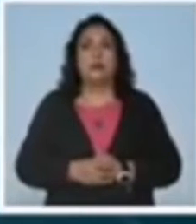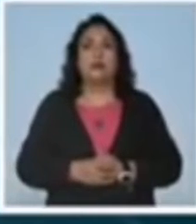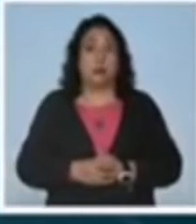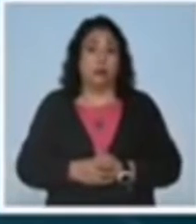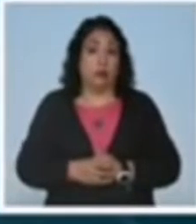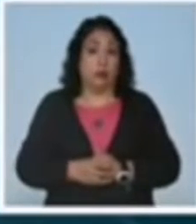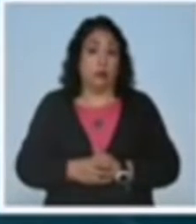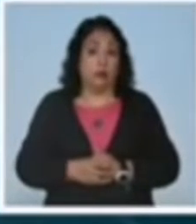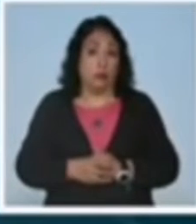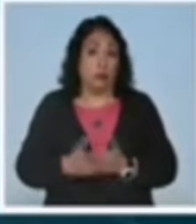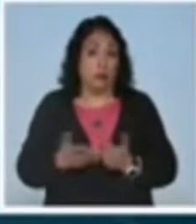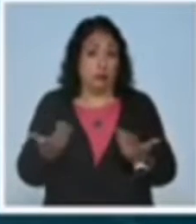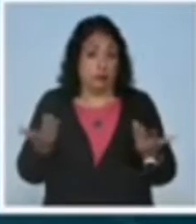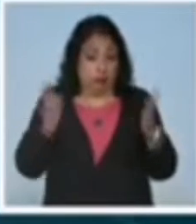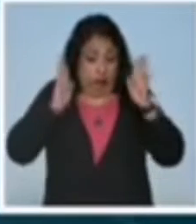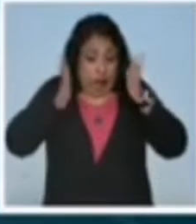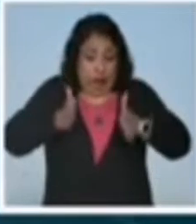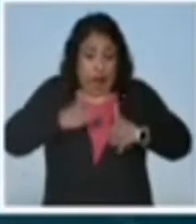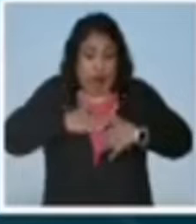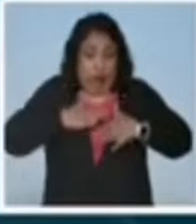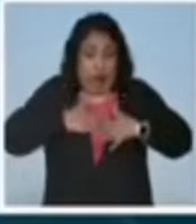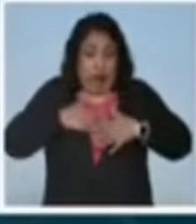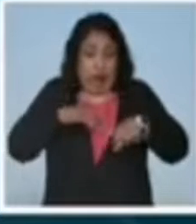y a las que les he prestado todo lo que soy.